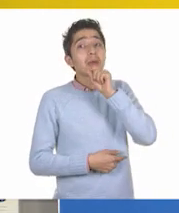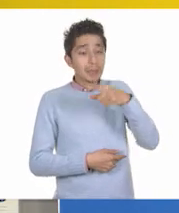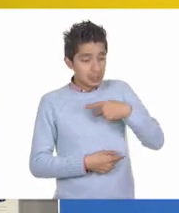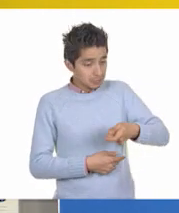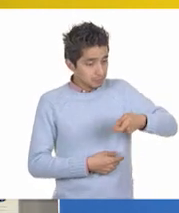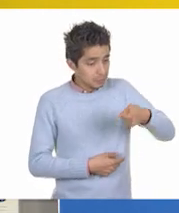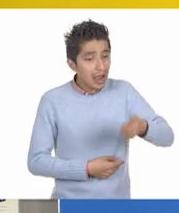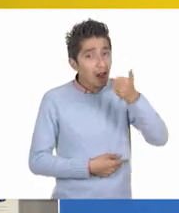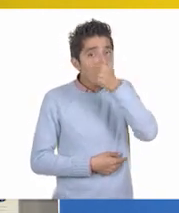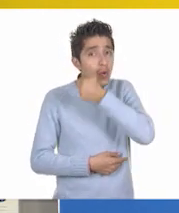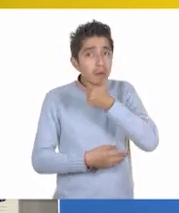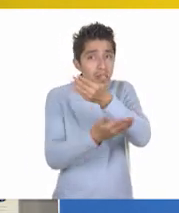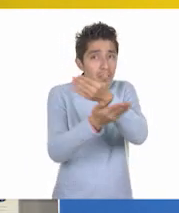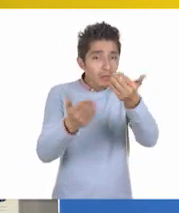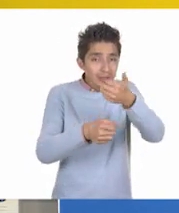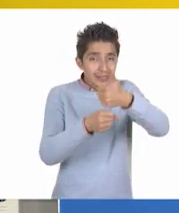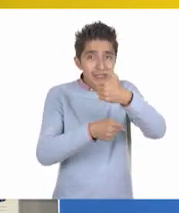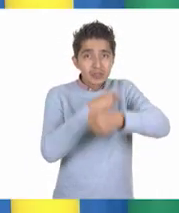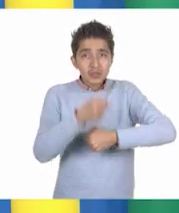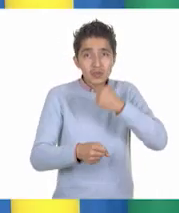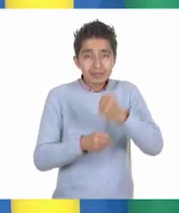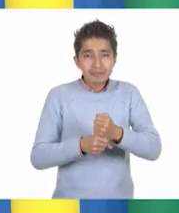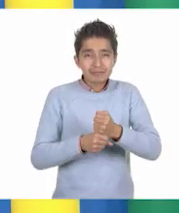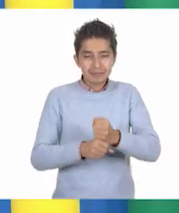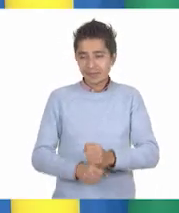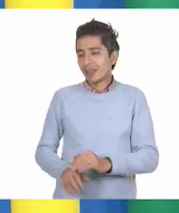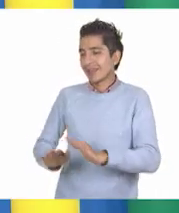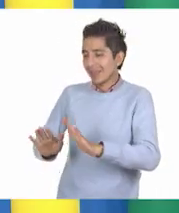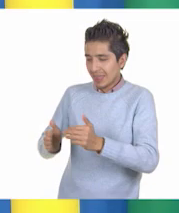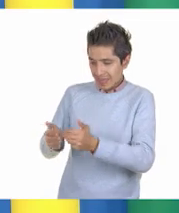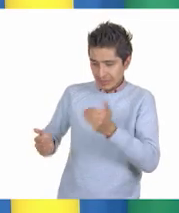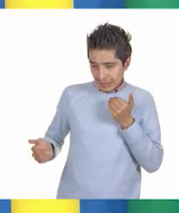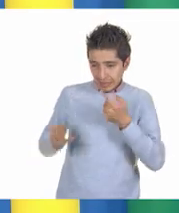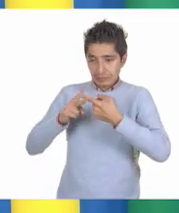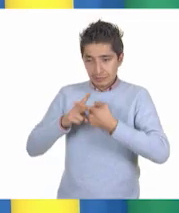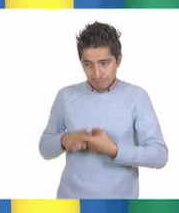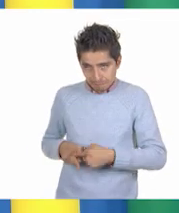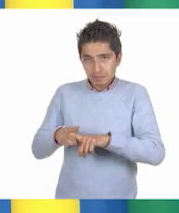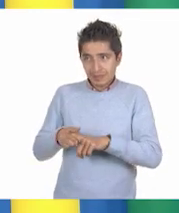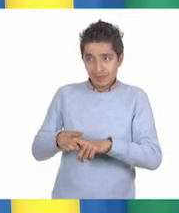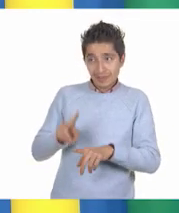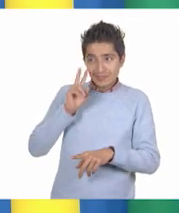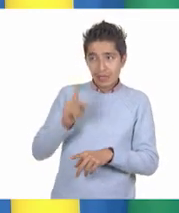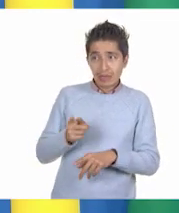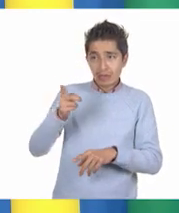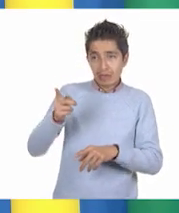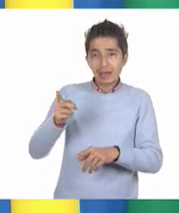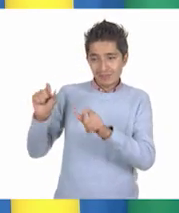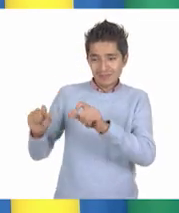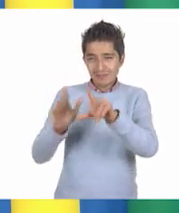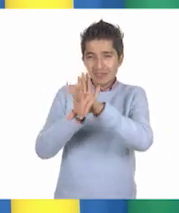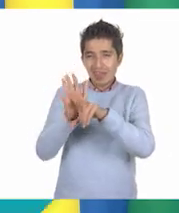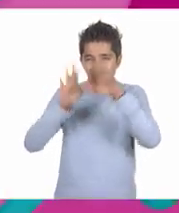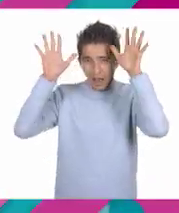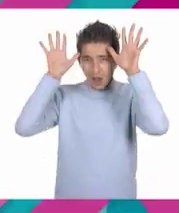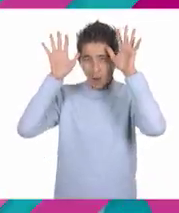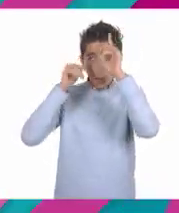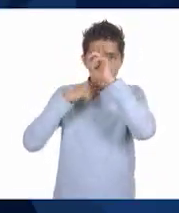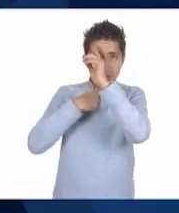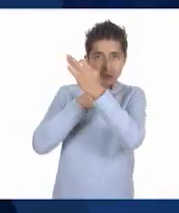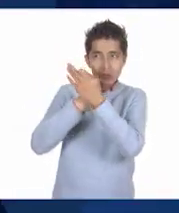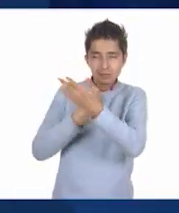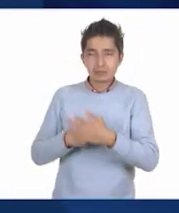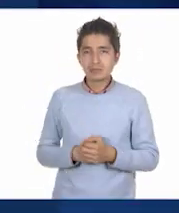nuestros alumnos de sexto grado. Pues antes de comenzar con esta sesión, vamos con Ajolisto, quien nos tiene un consejo.